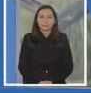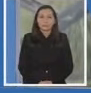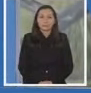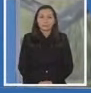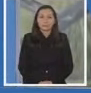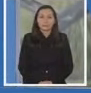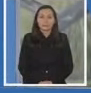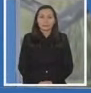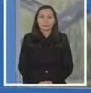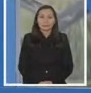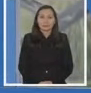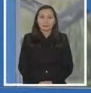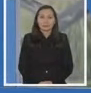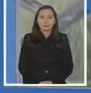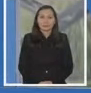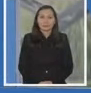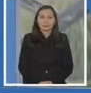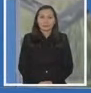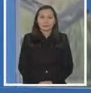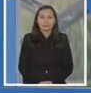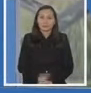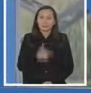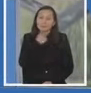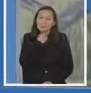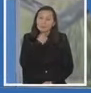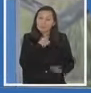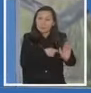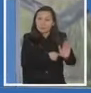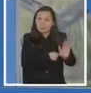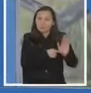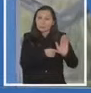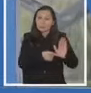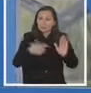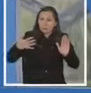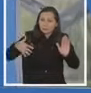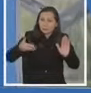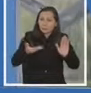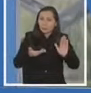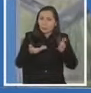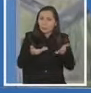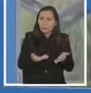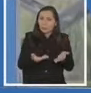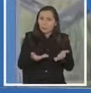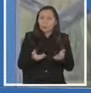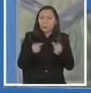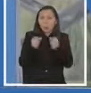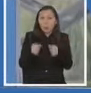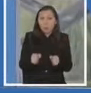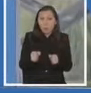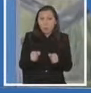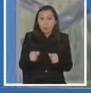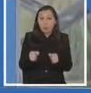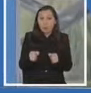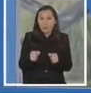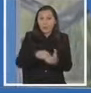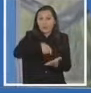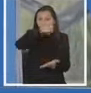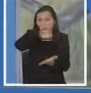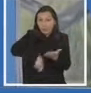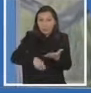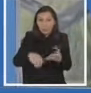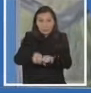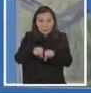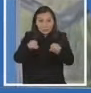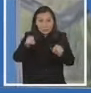Quiero destacar que en este caso, para poder llegar a la firma de este